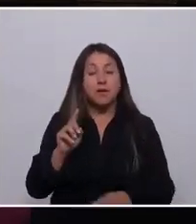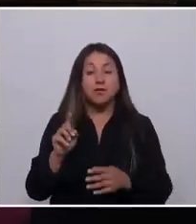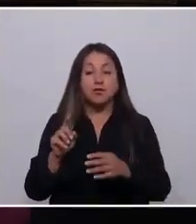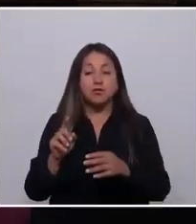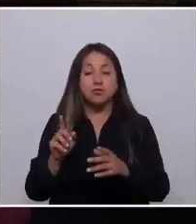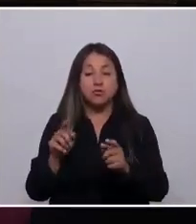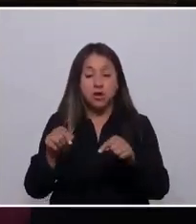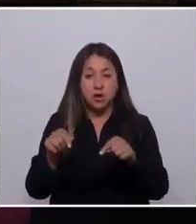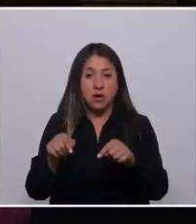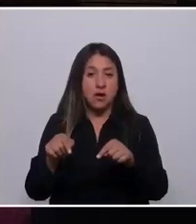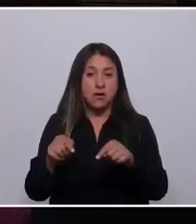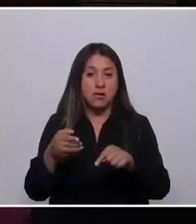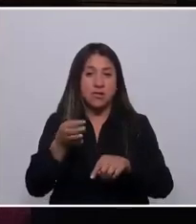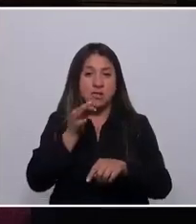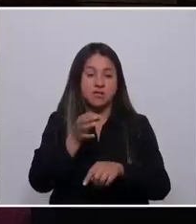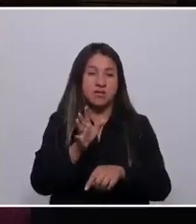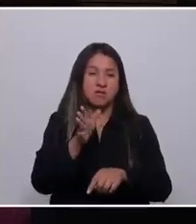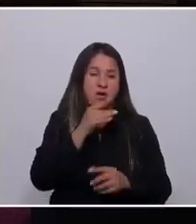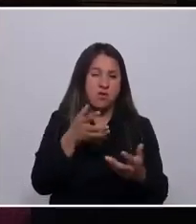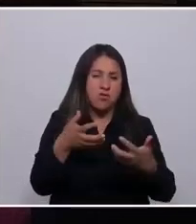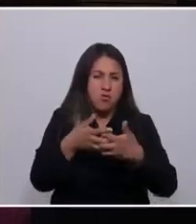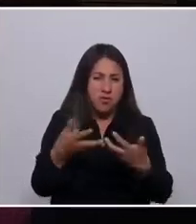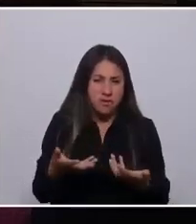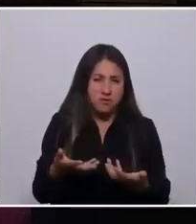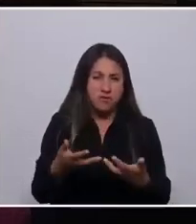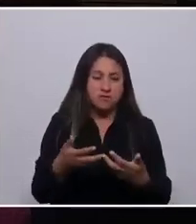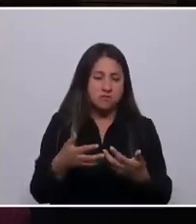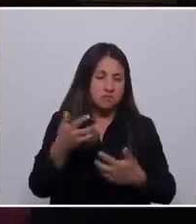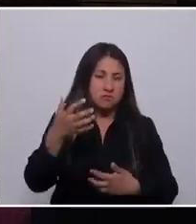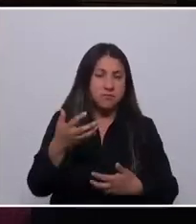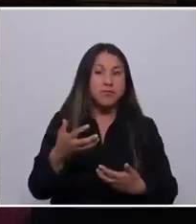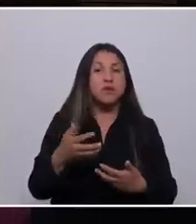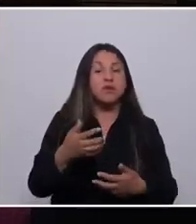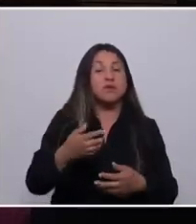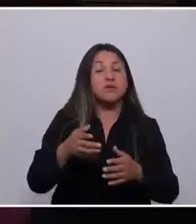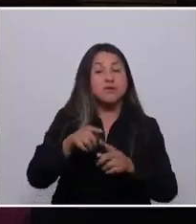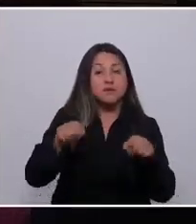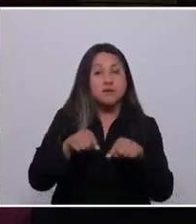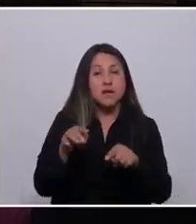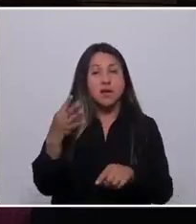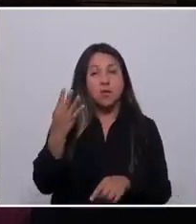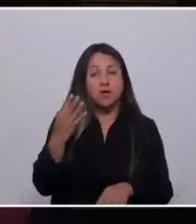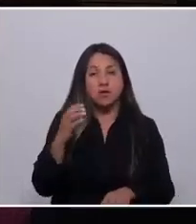Está pidiendo la palabra, supongo que sobre este punto, en la sala 4, el señor Cretón.